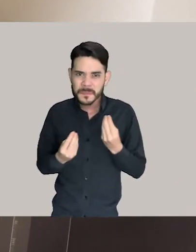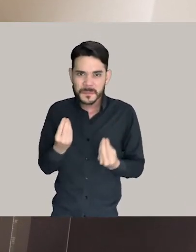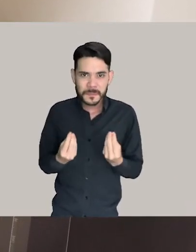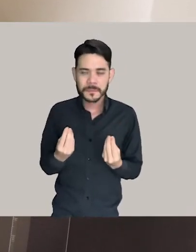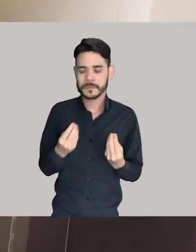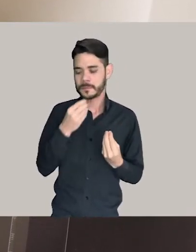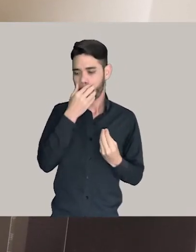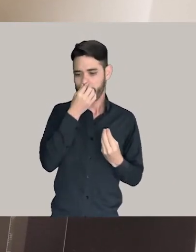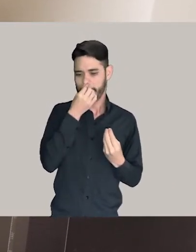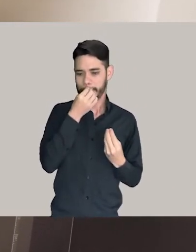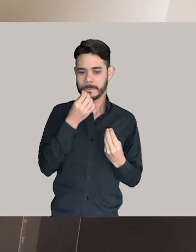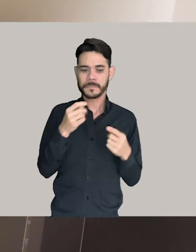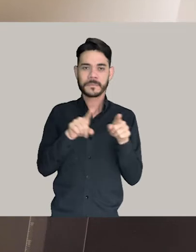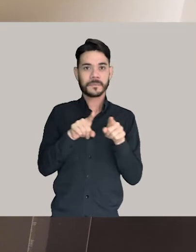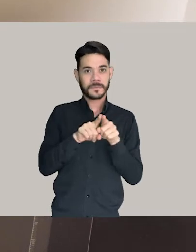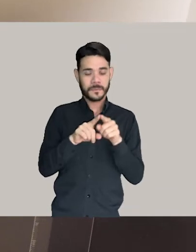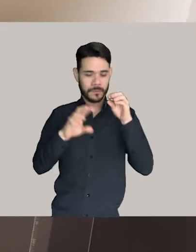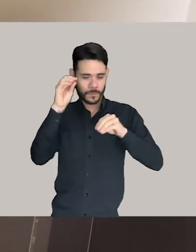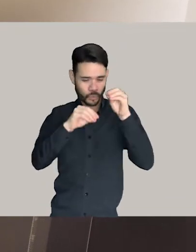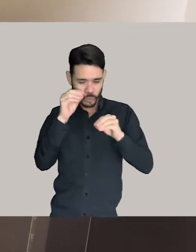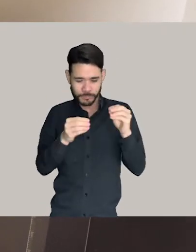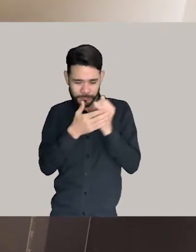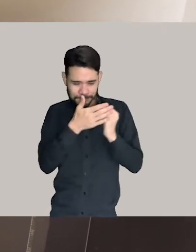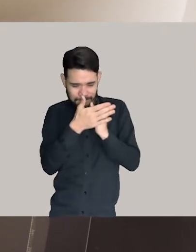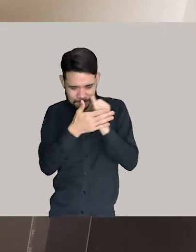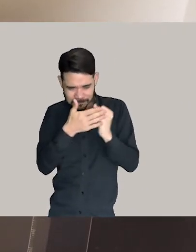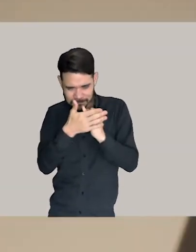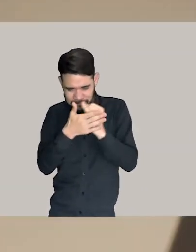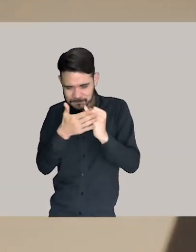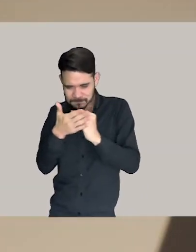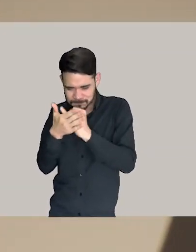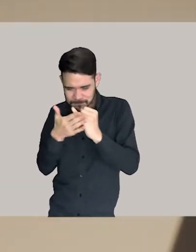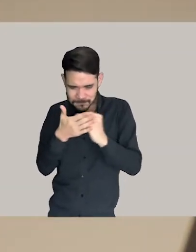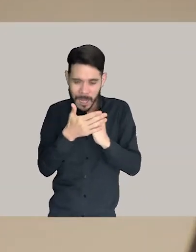lo que hicimos fue hacer las ilustraciones